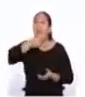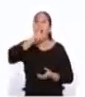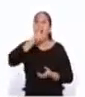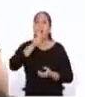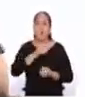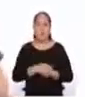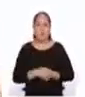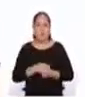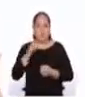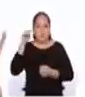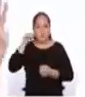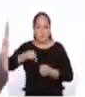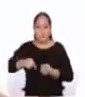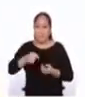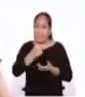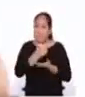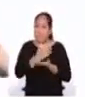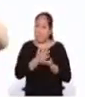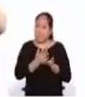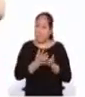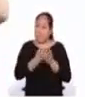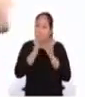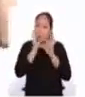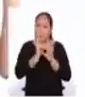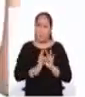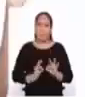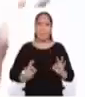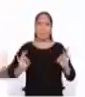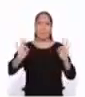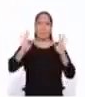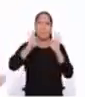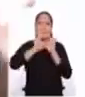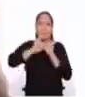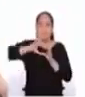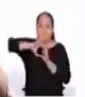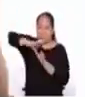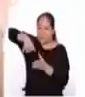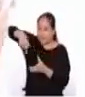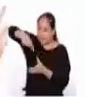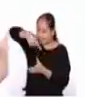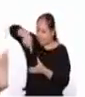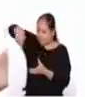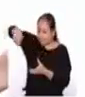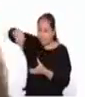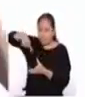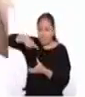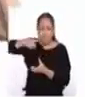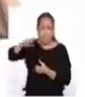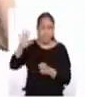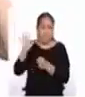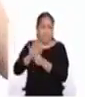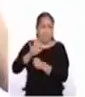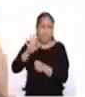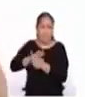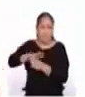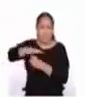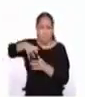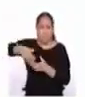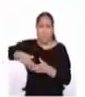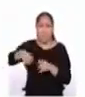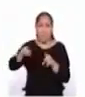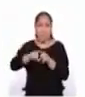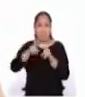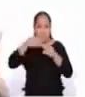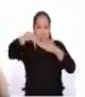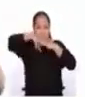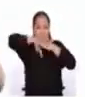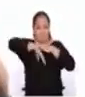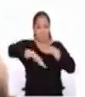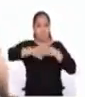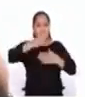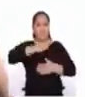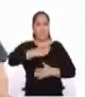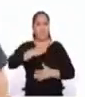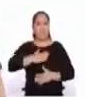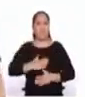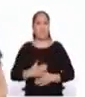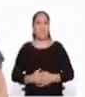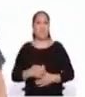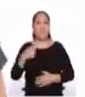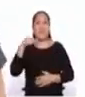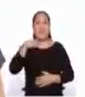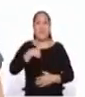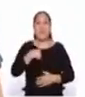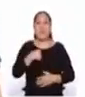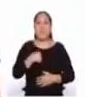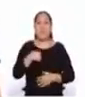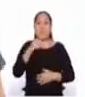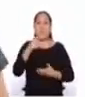que es el elemento más predominante en la Tierra. Está en todos lados, hasta en nuestro cuerpo, y es el elemento